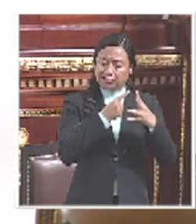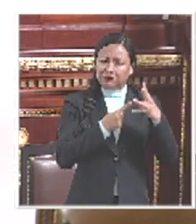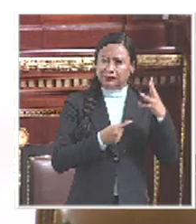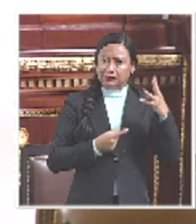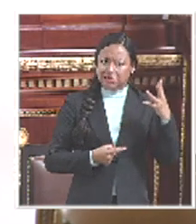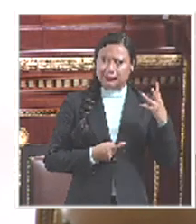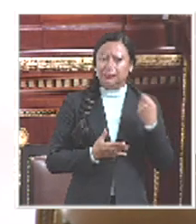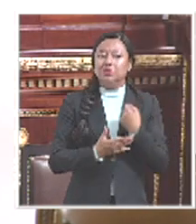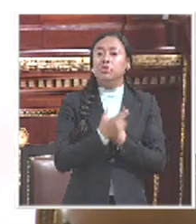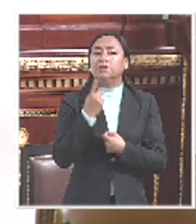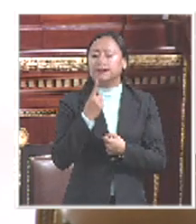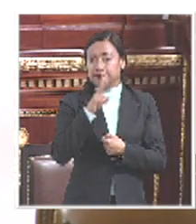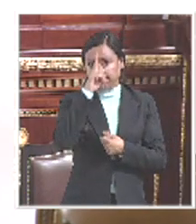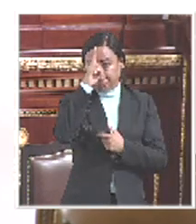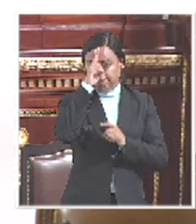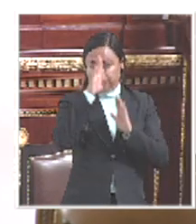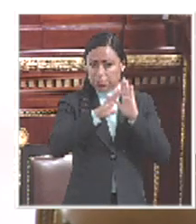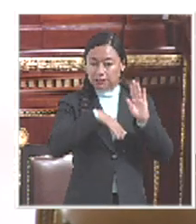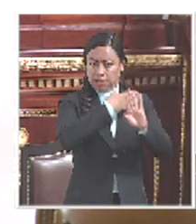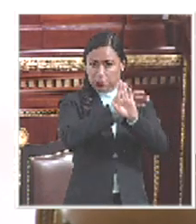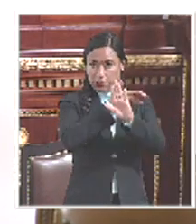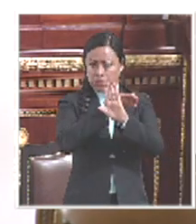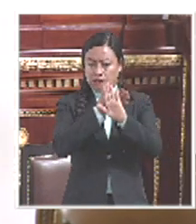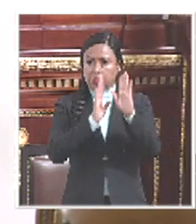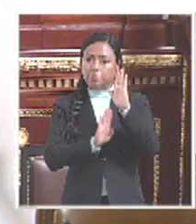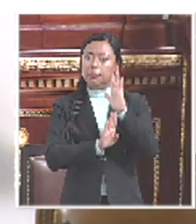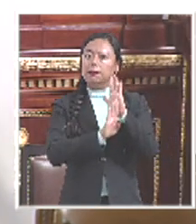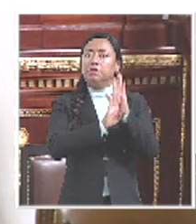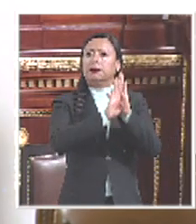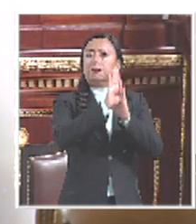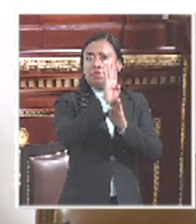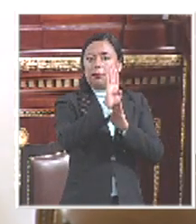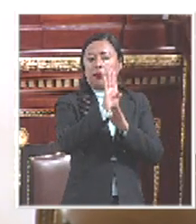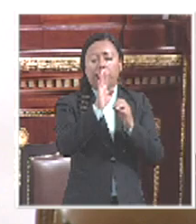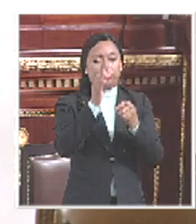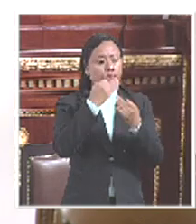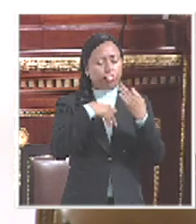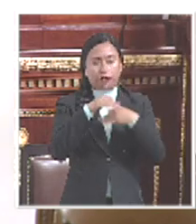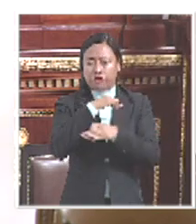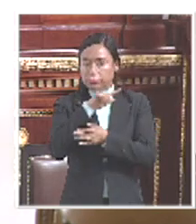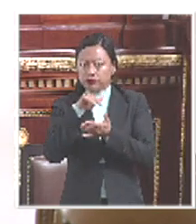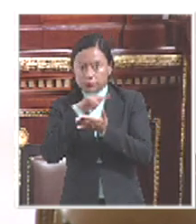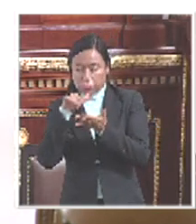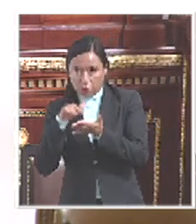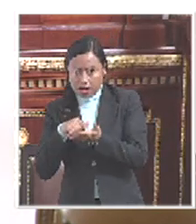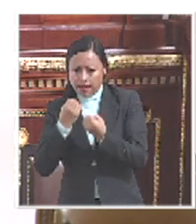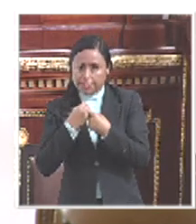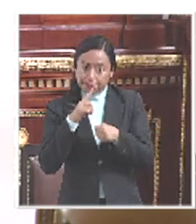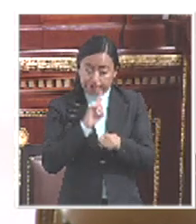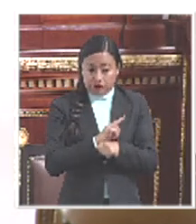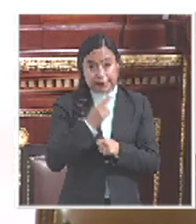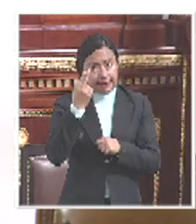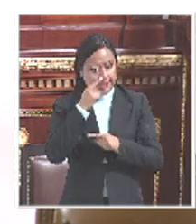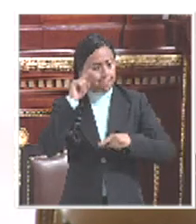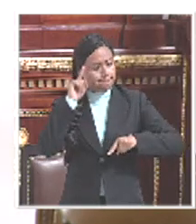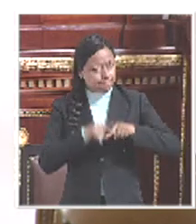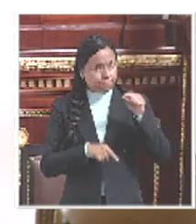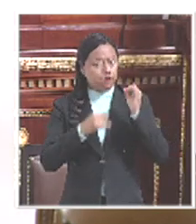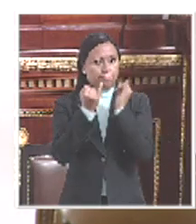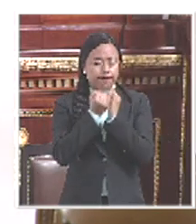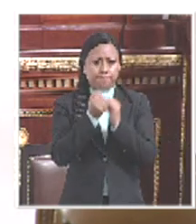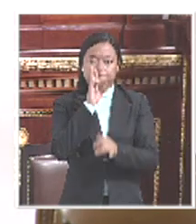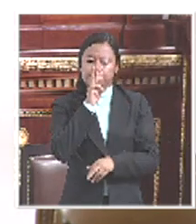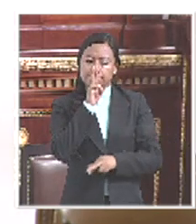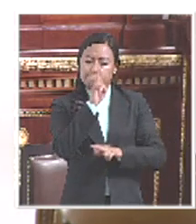escalada de violencia y agresiones que se da en todos los estratos de nuestra sociedad. Su erradicación y la respuesta a